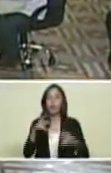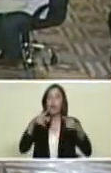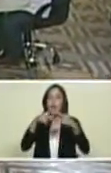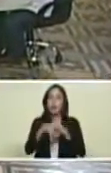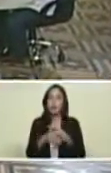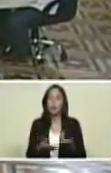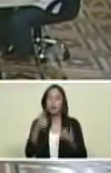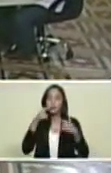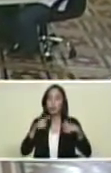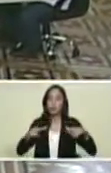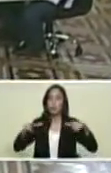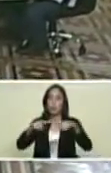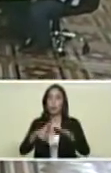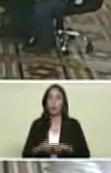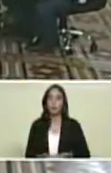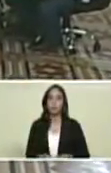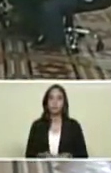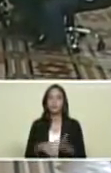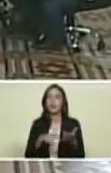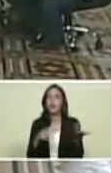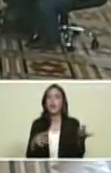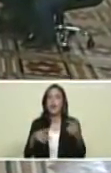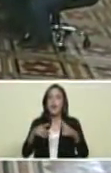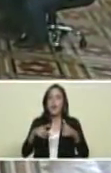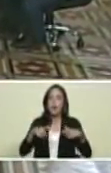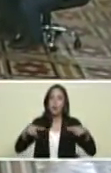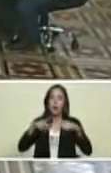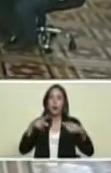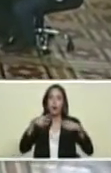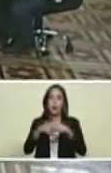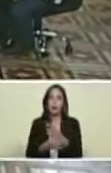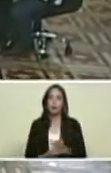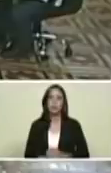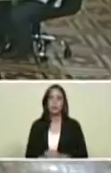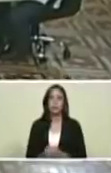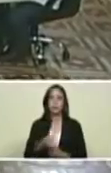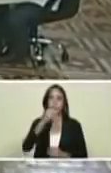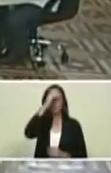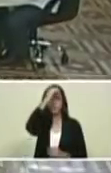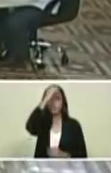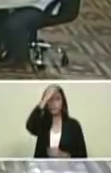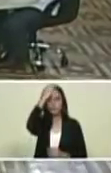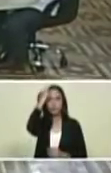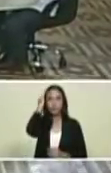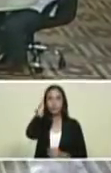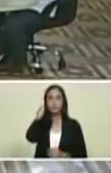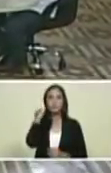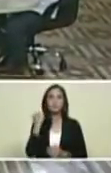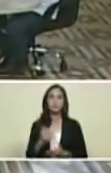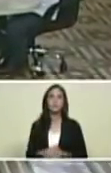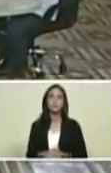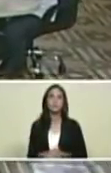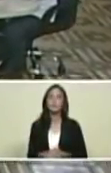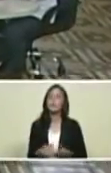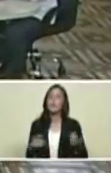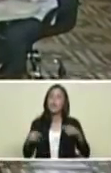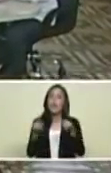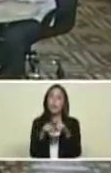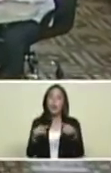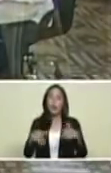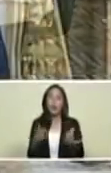inauguración de Cacica Urquía, nuestra cacique libertaria. Igualmente en la mañana